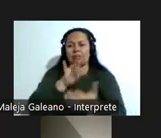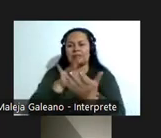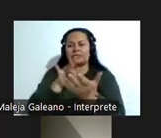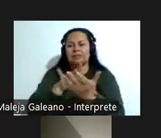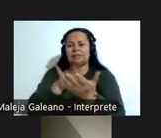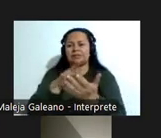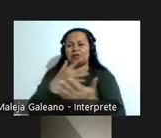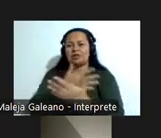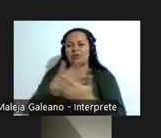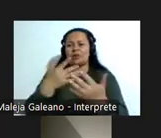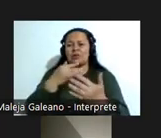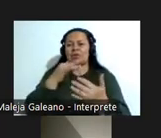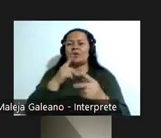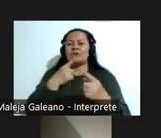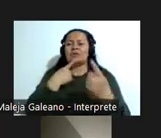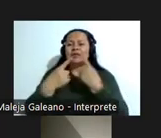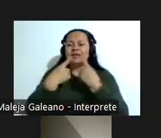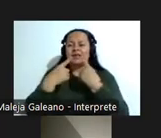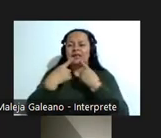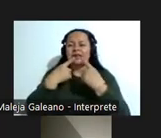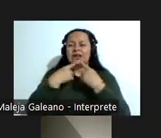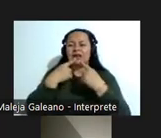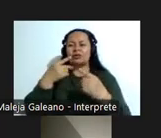un diálogo intersubjetivo.